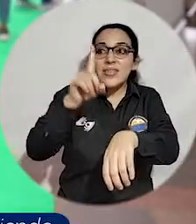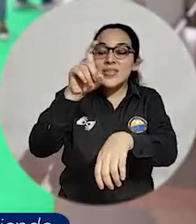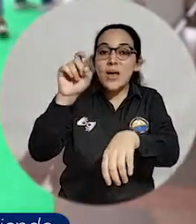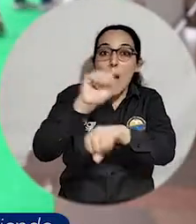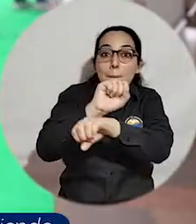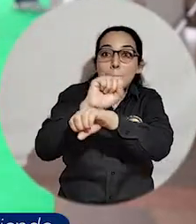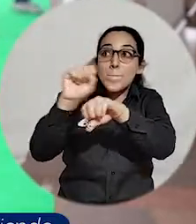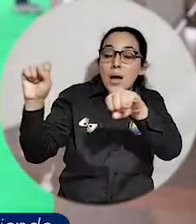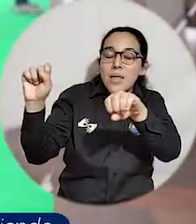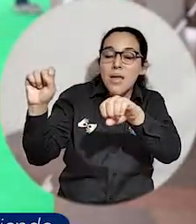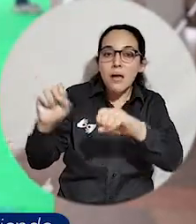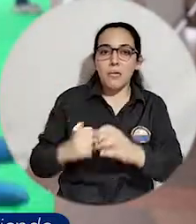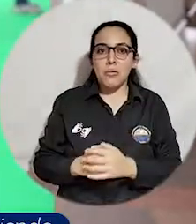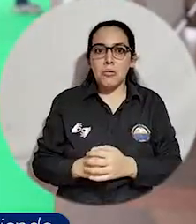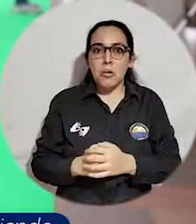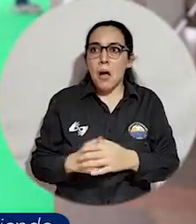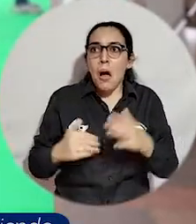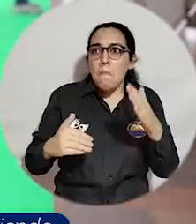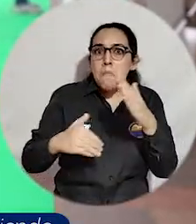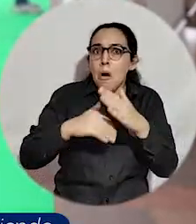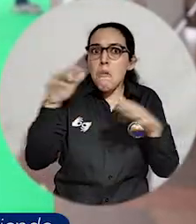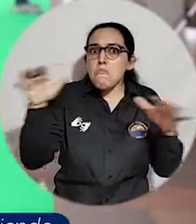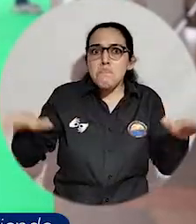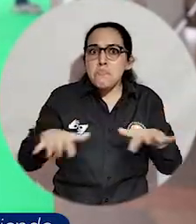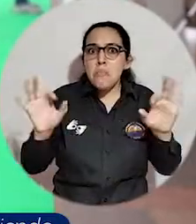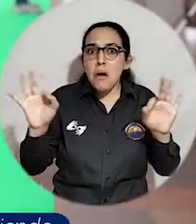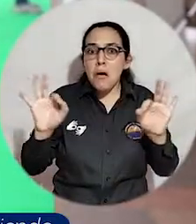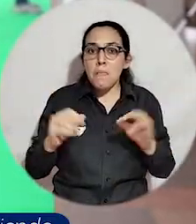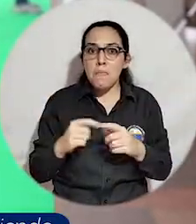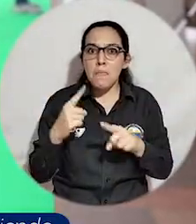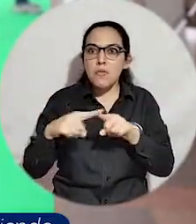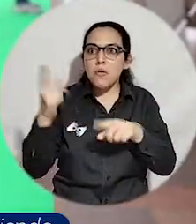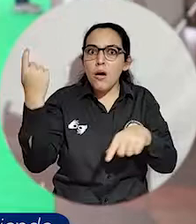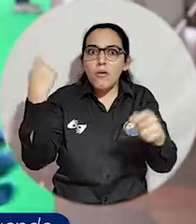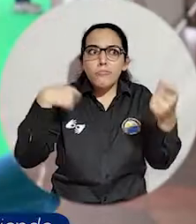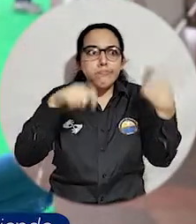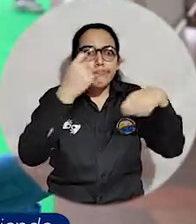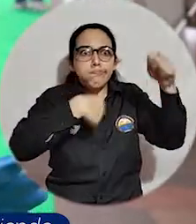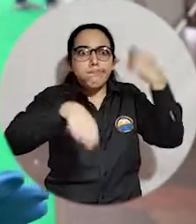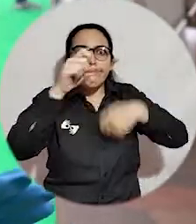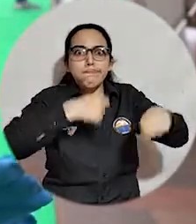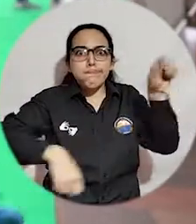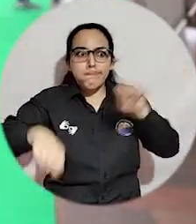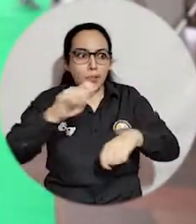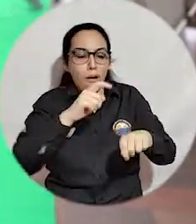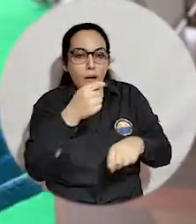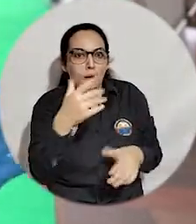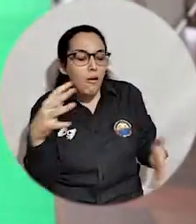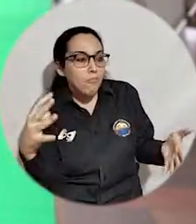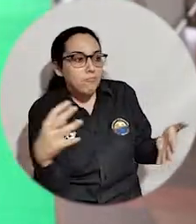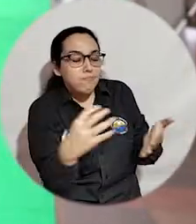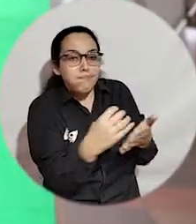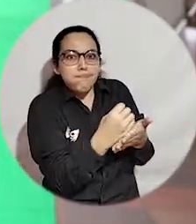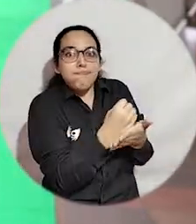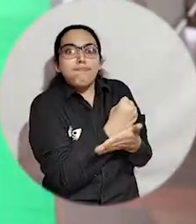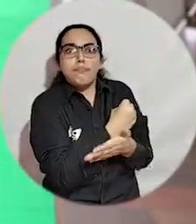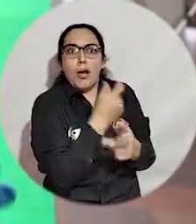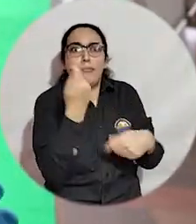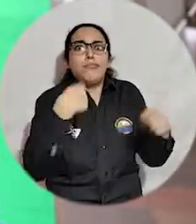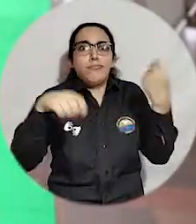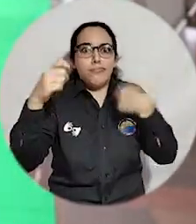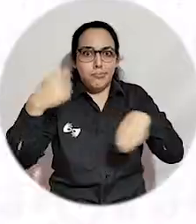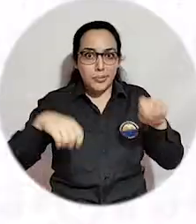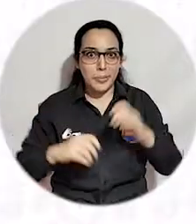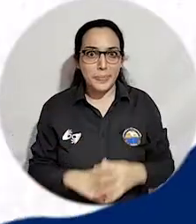Son las 6 de la mañana, no ha empezado el evento y ya hemos vendido parte, la mayoría se ha